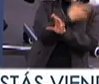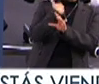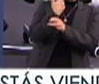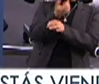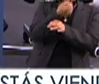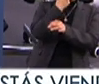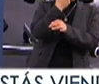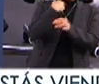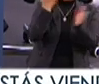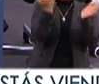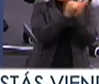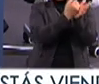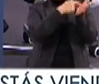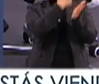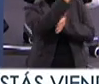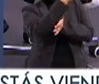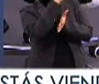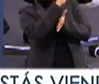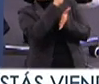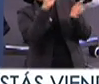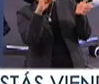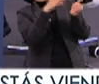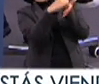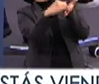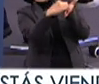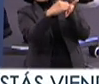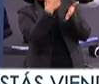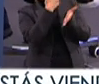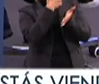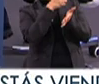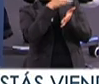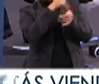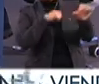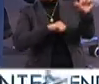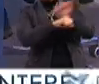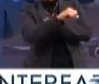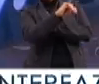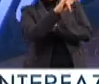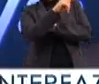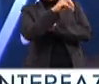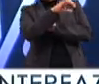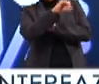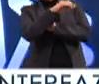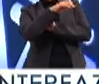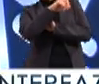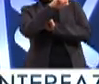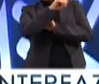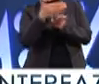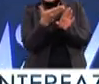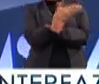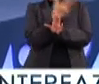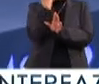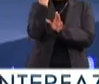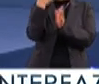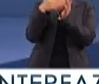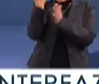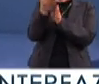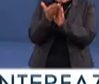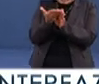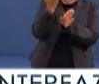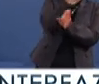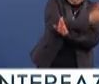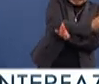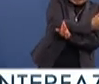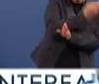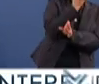medicamentos tenían una marca que decía G.I. genérico intercambiable porque antes de 2010 o sobre todo antes